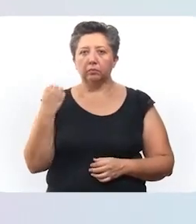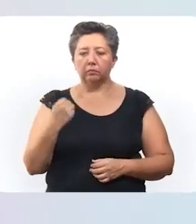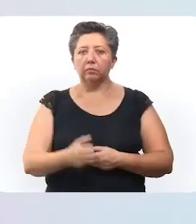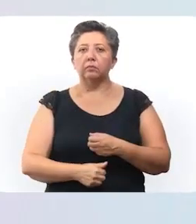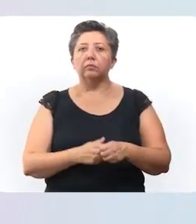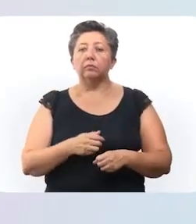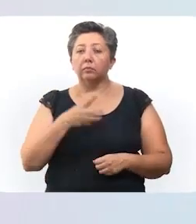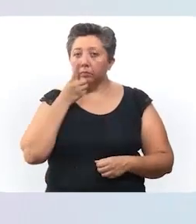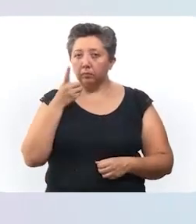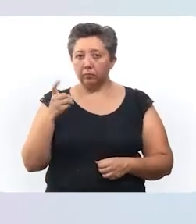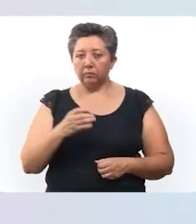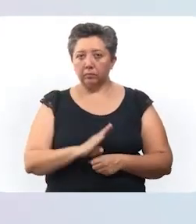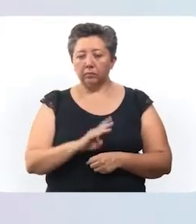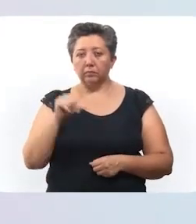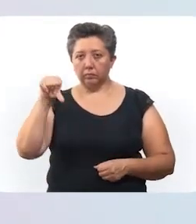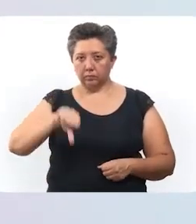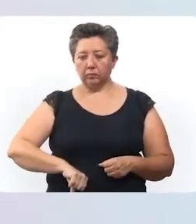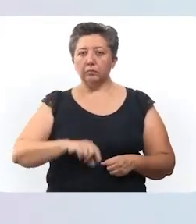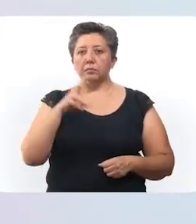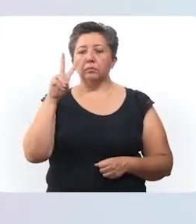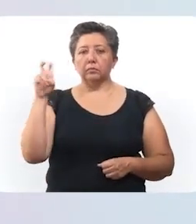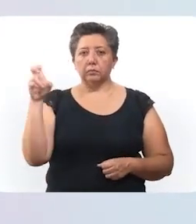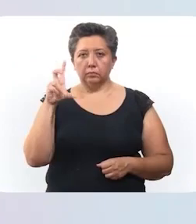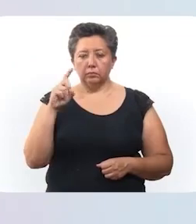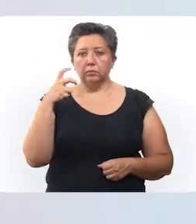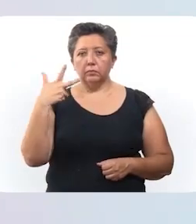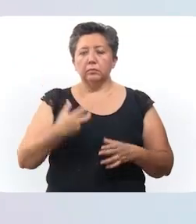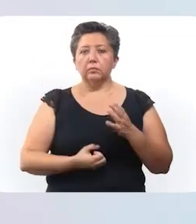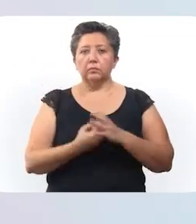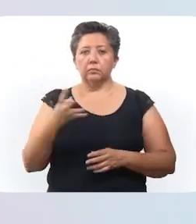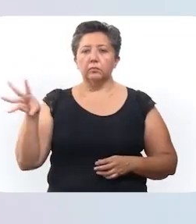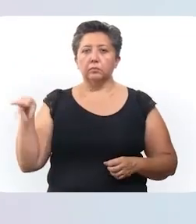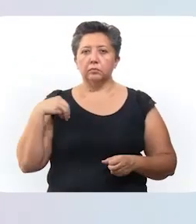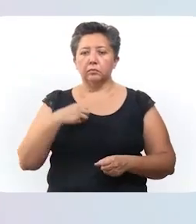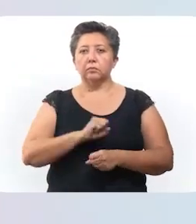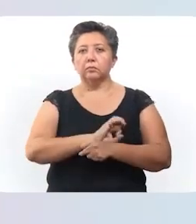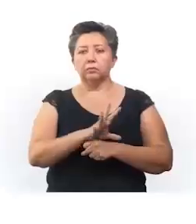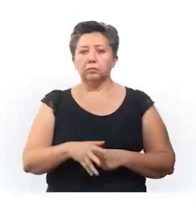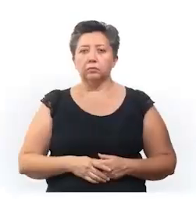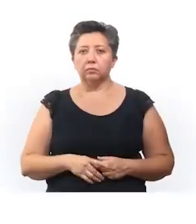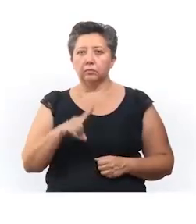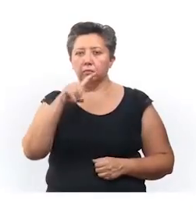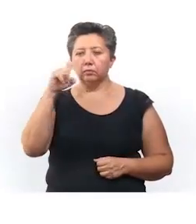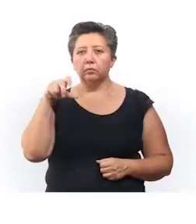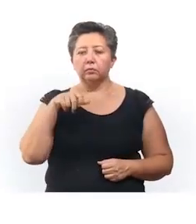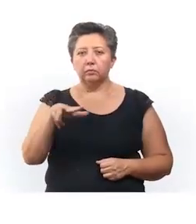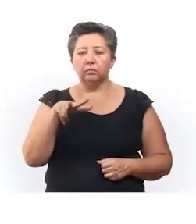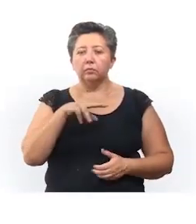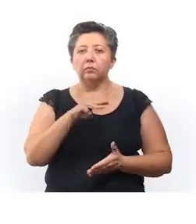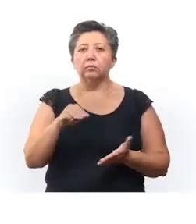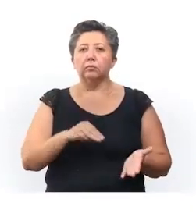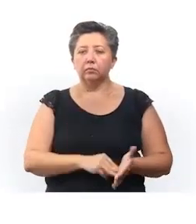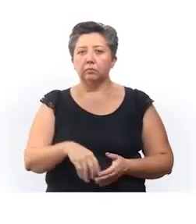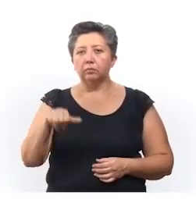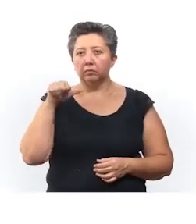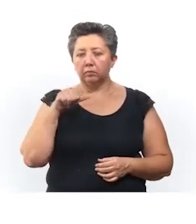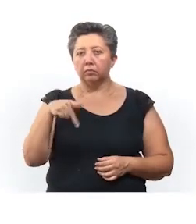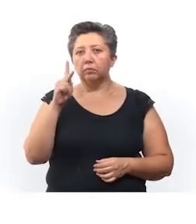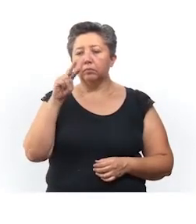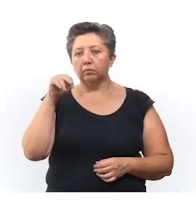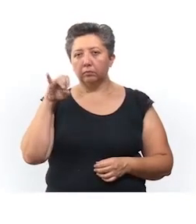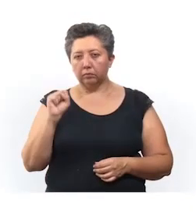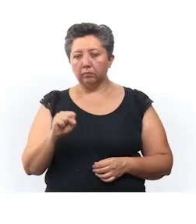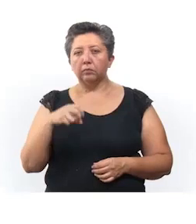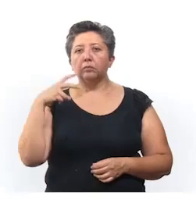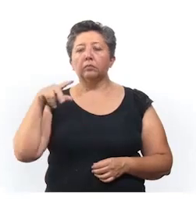55.059 casos. Hoy se detectaron 238 nuevos contagios de coronavirus, 118 en Mérida, 16 en